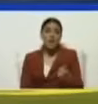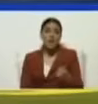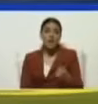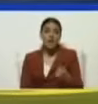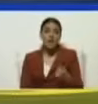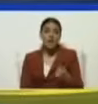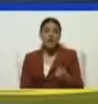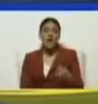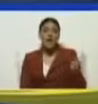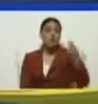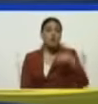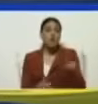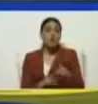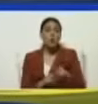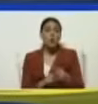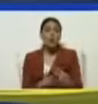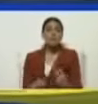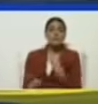extremo del colapso económico,